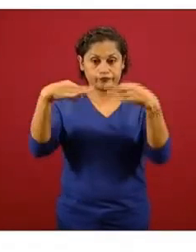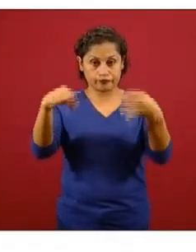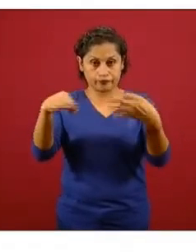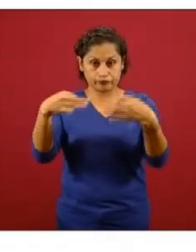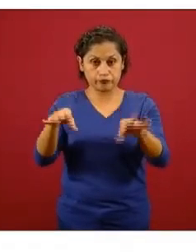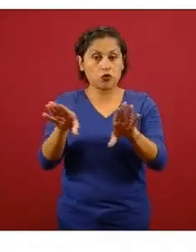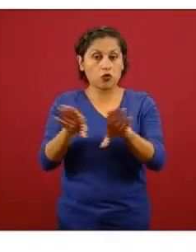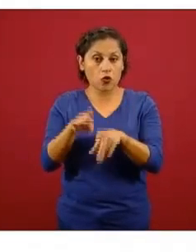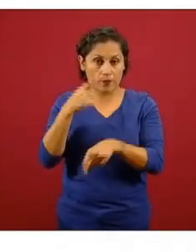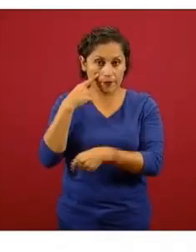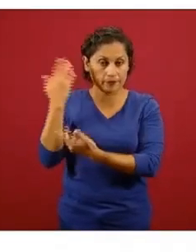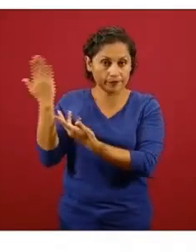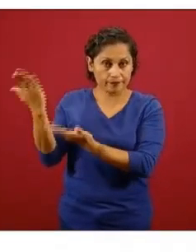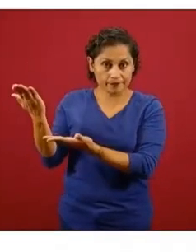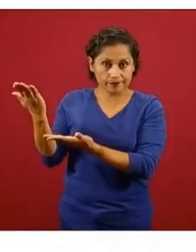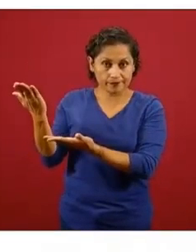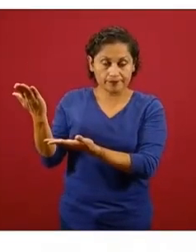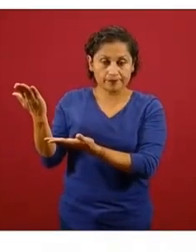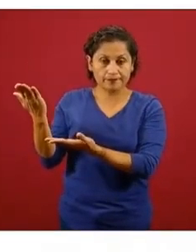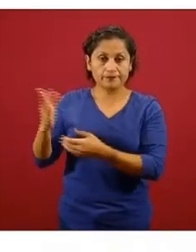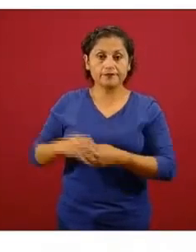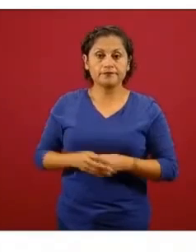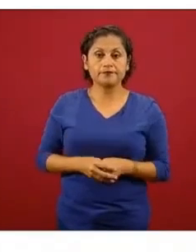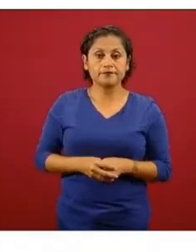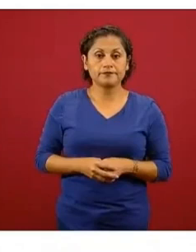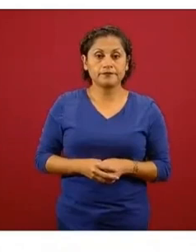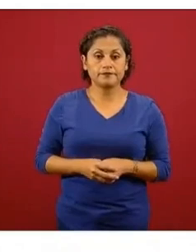Primero, aquí está la dirección,